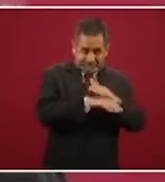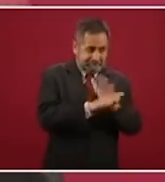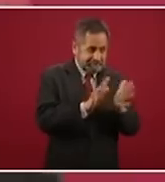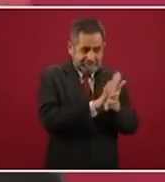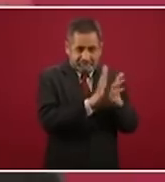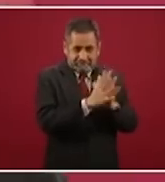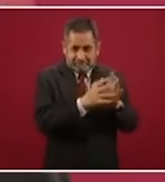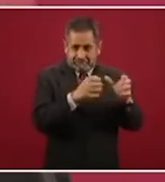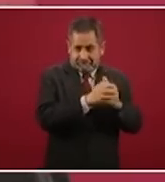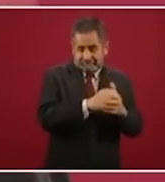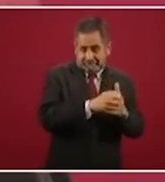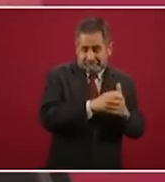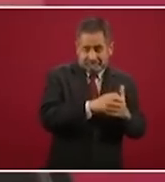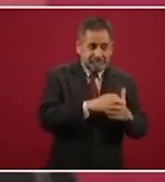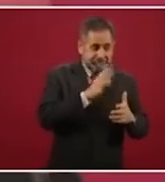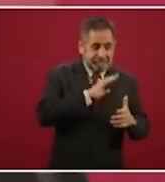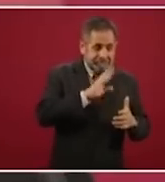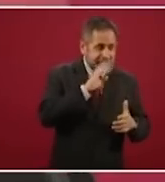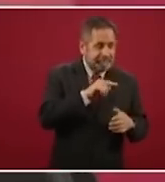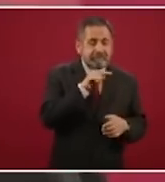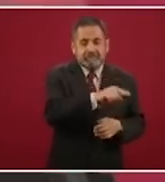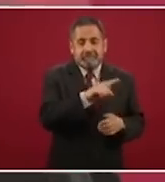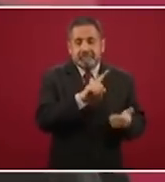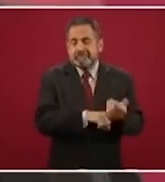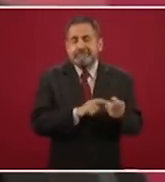en esos ilícitos vive